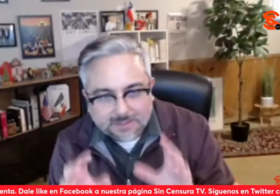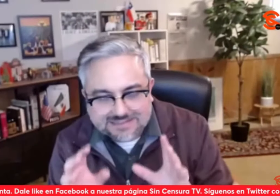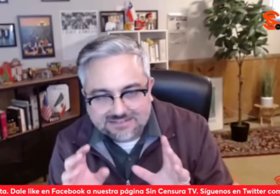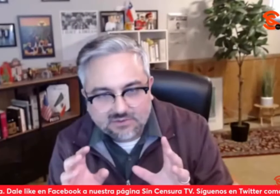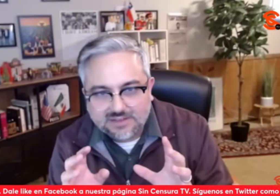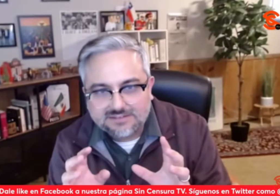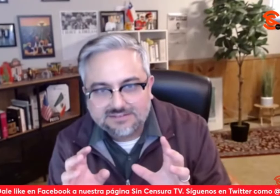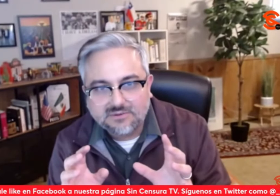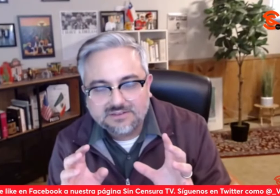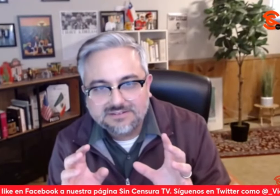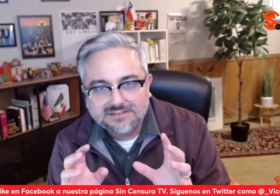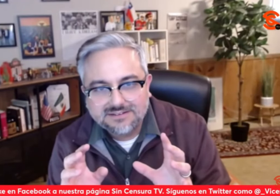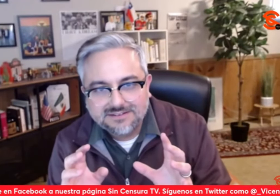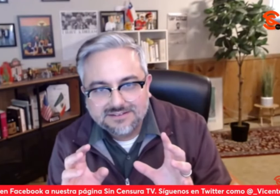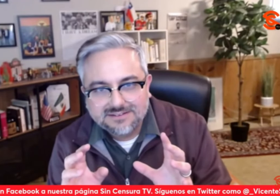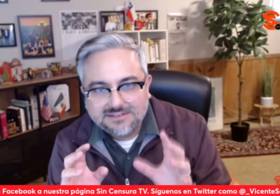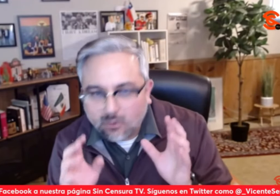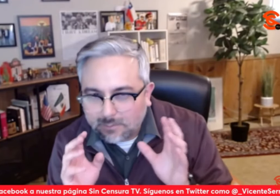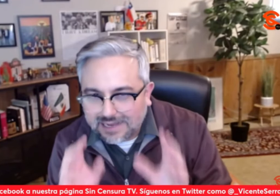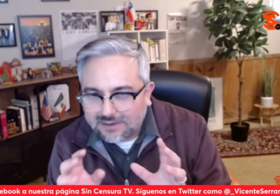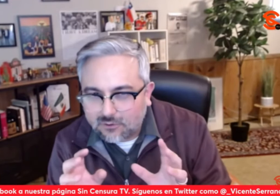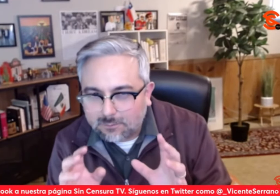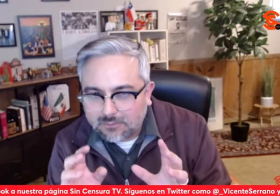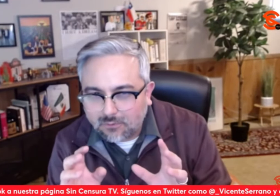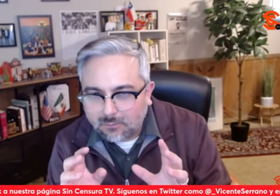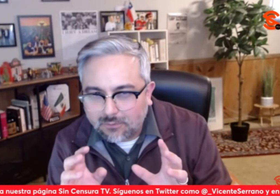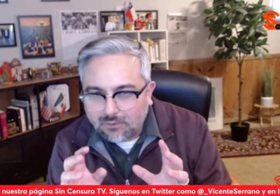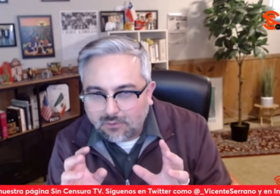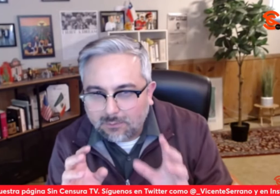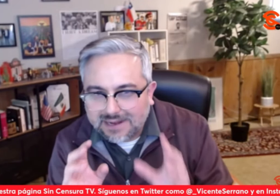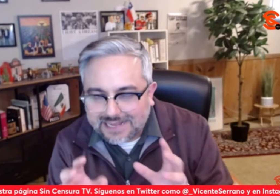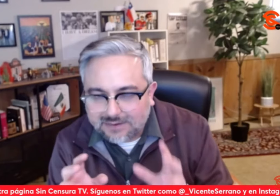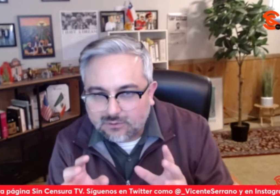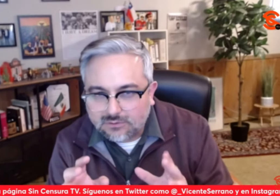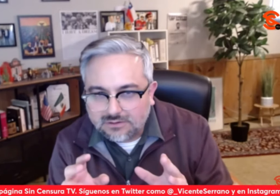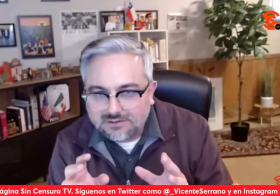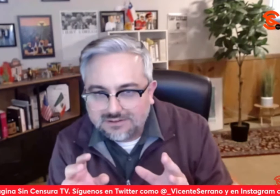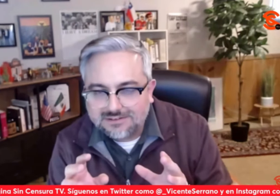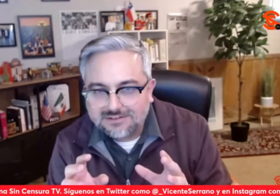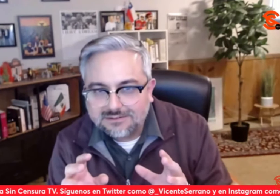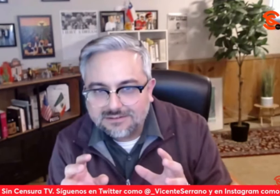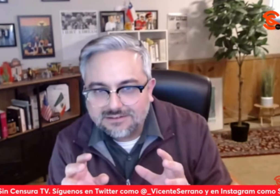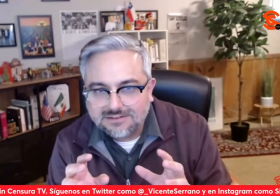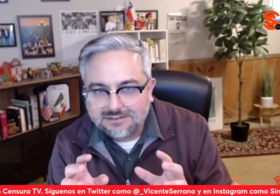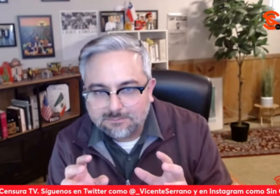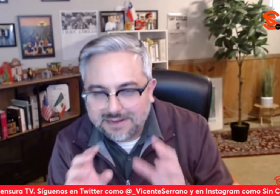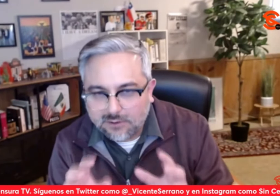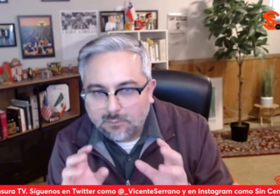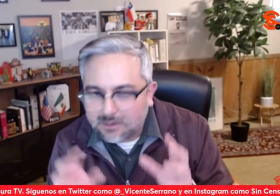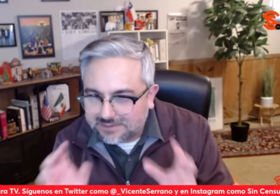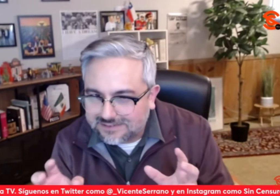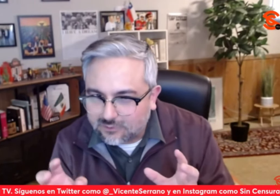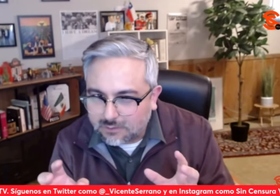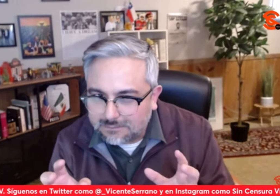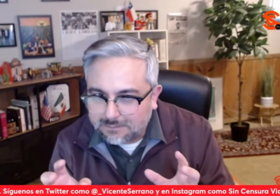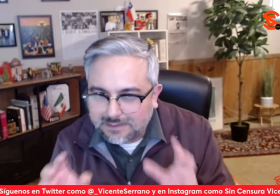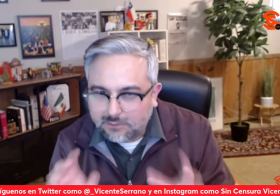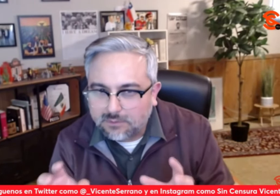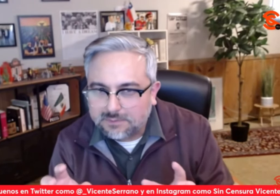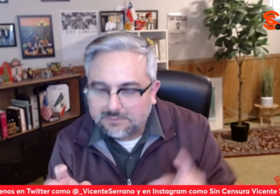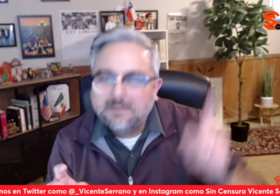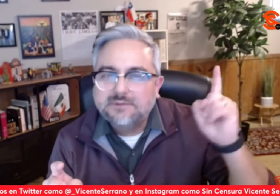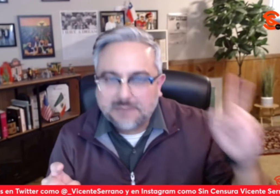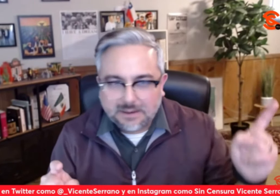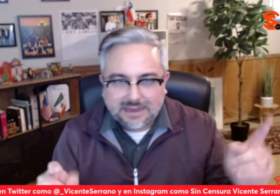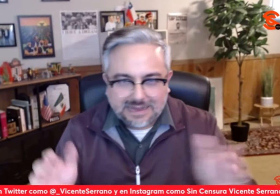momento fundamental, señoras y señores. Dijo pagaron o pararon. Pararon por el presidente Obama,